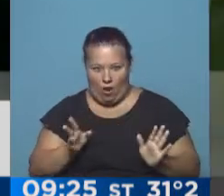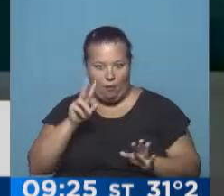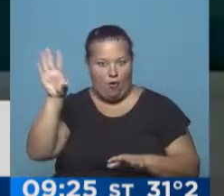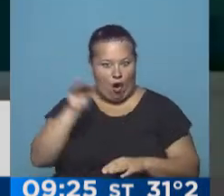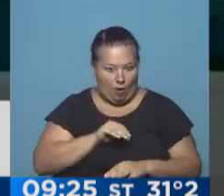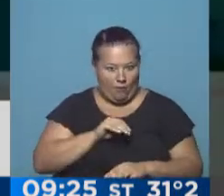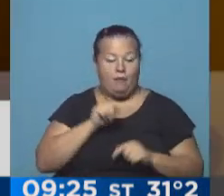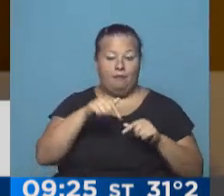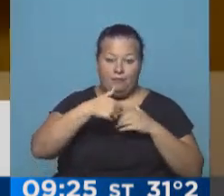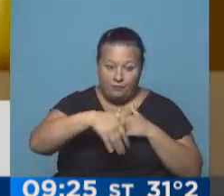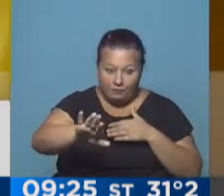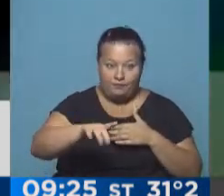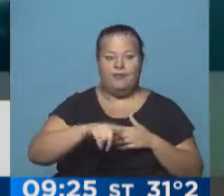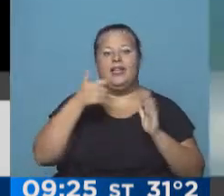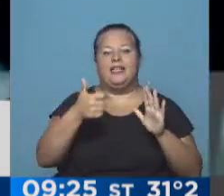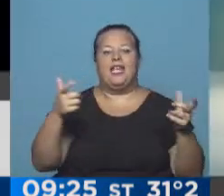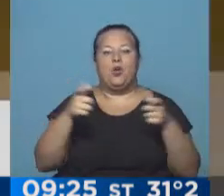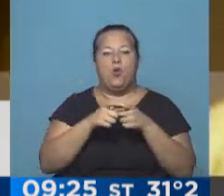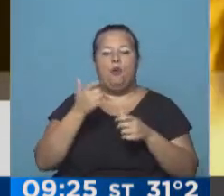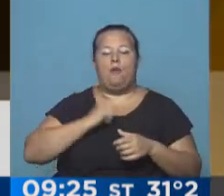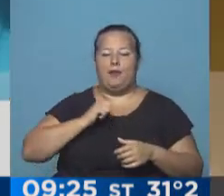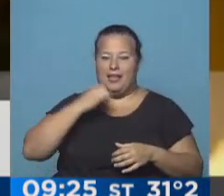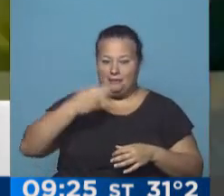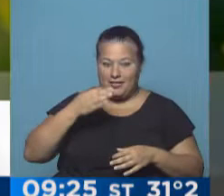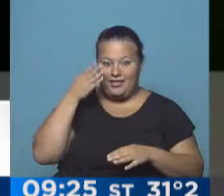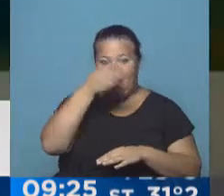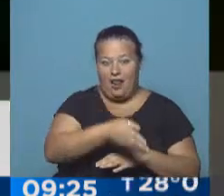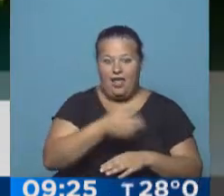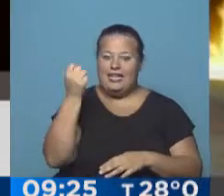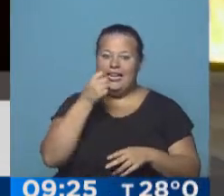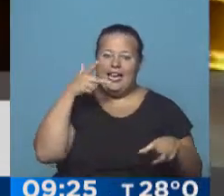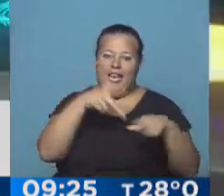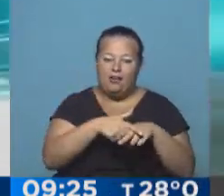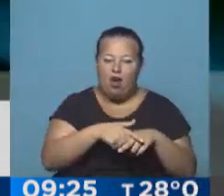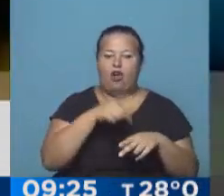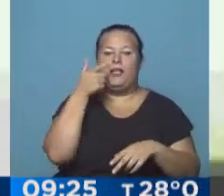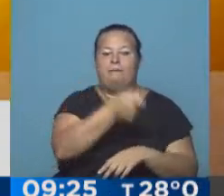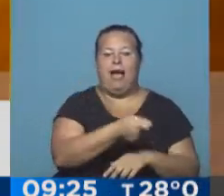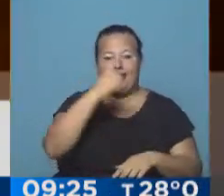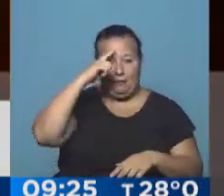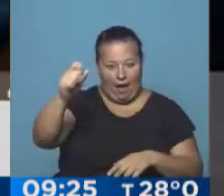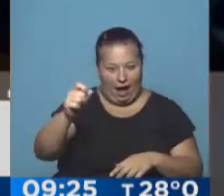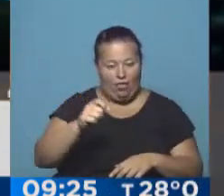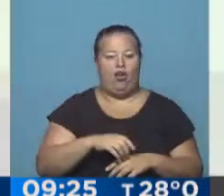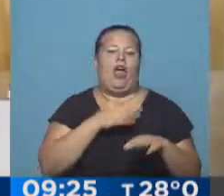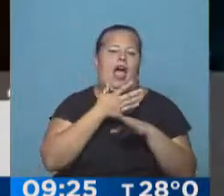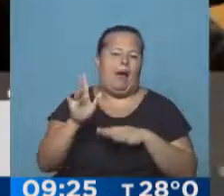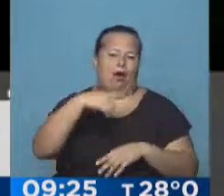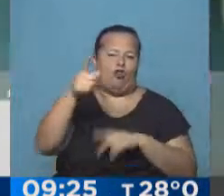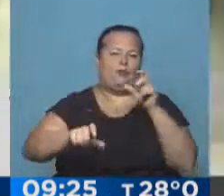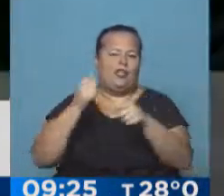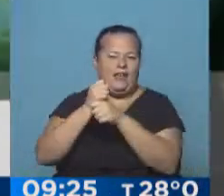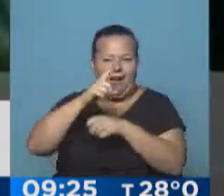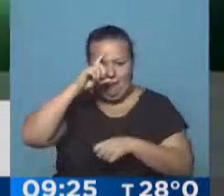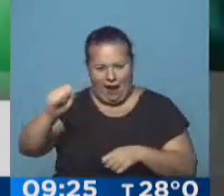a partir de allí seis miembros del grupo de esfuerzos especiales para intentar impedir que maten el embajador además de otros trabajadores de la